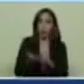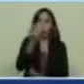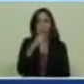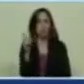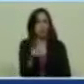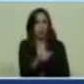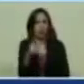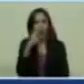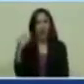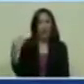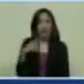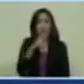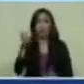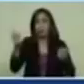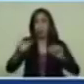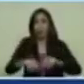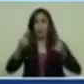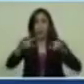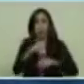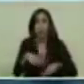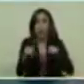miento?